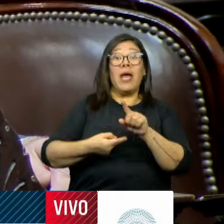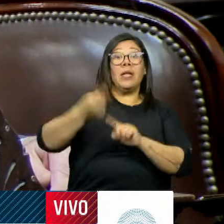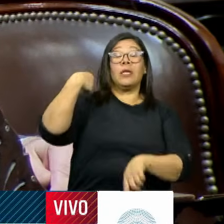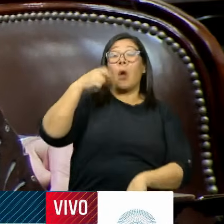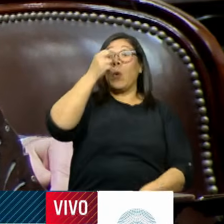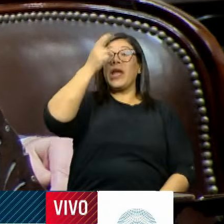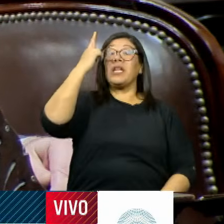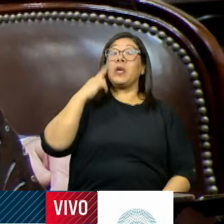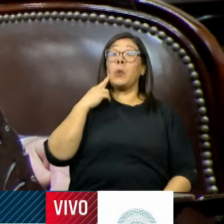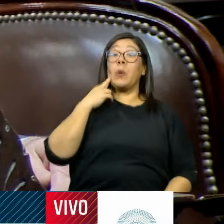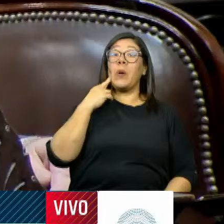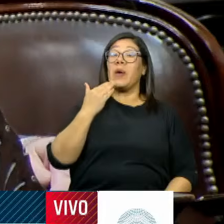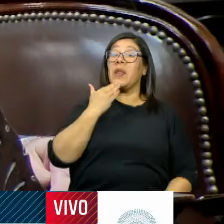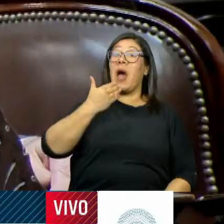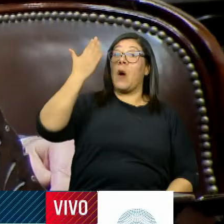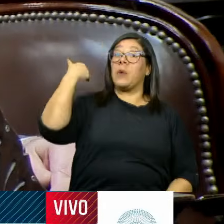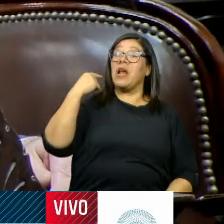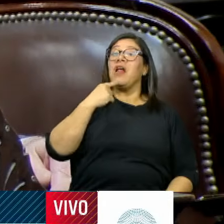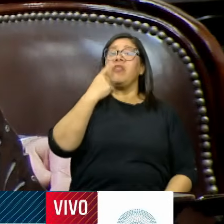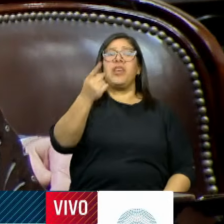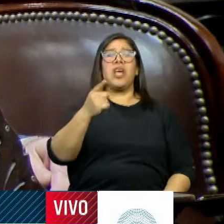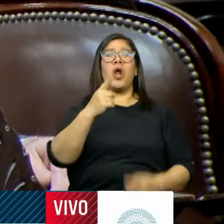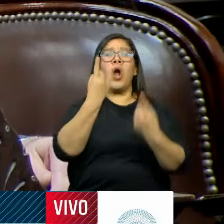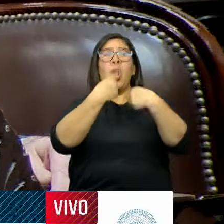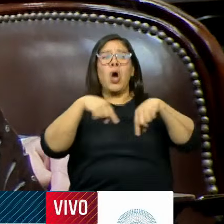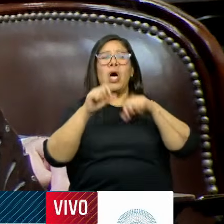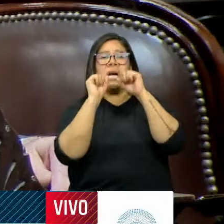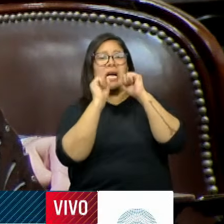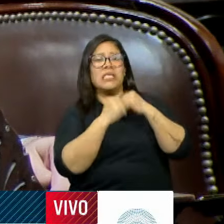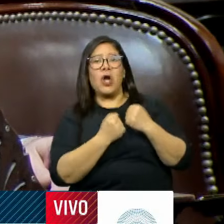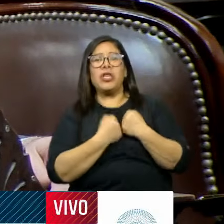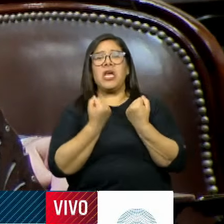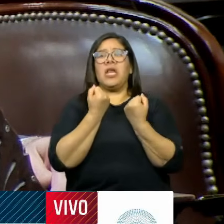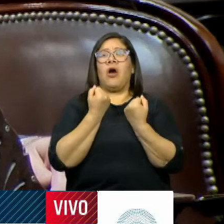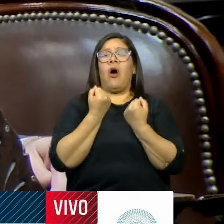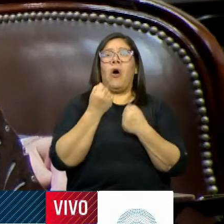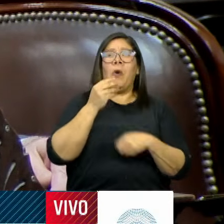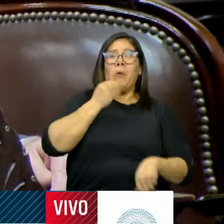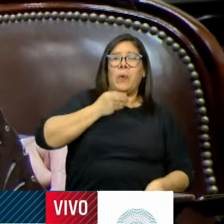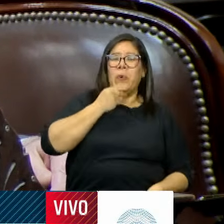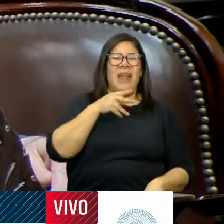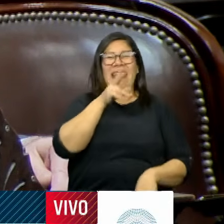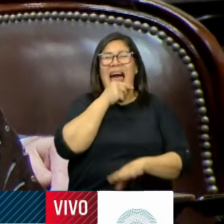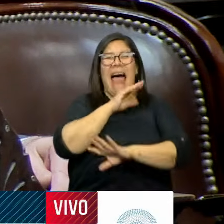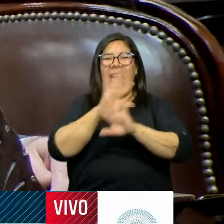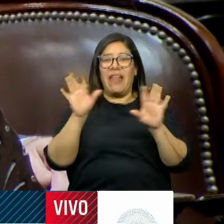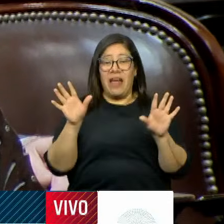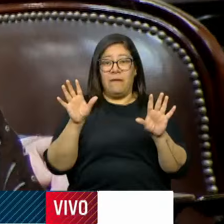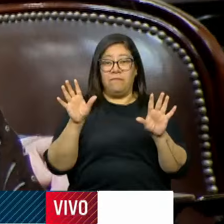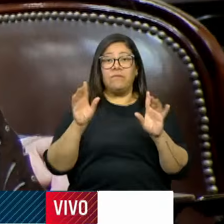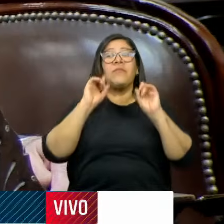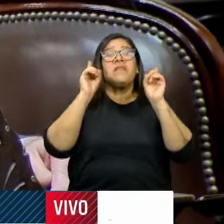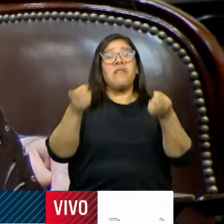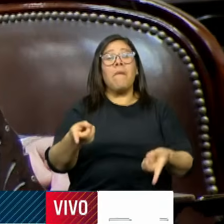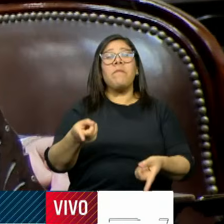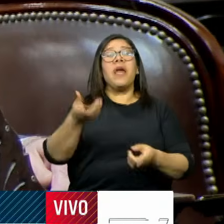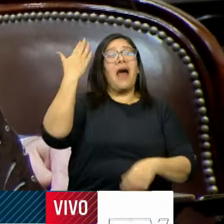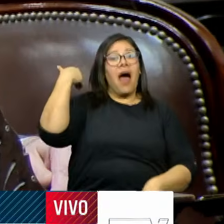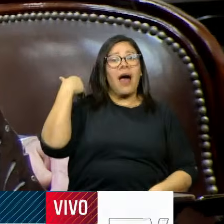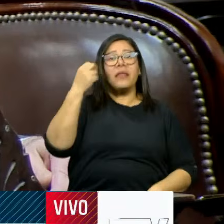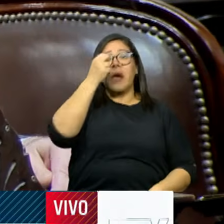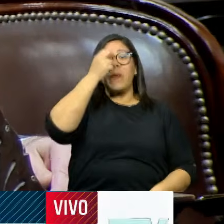ocultación alguna el 29 de abril. Se le dijo a los representantes del pueblo que la documentación iba a